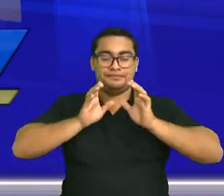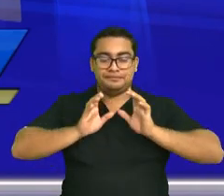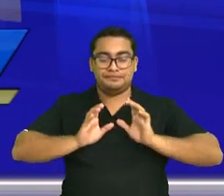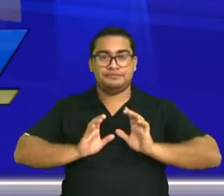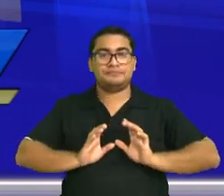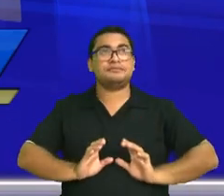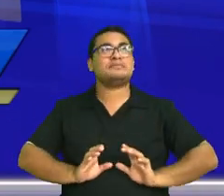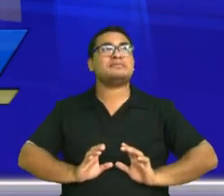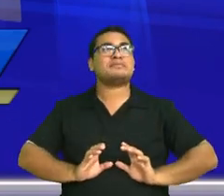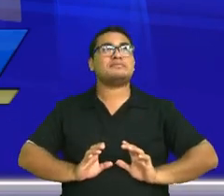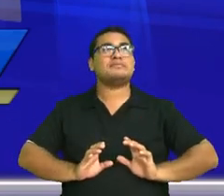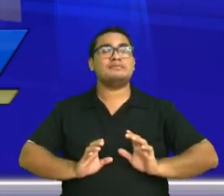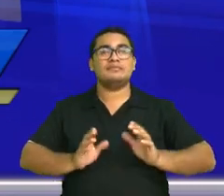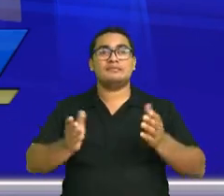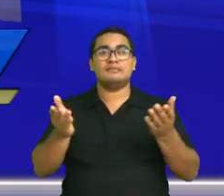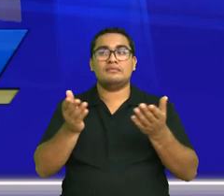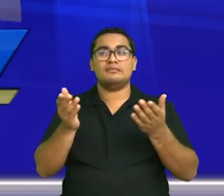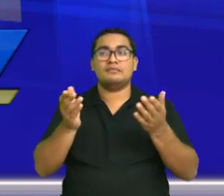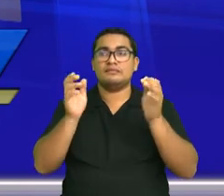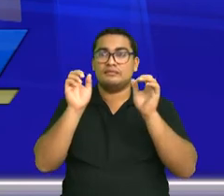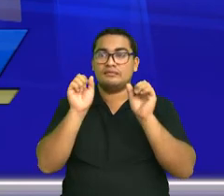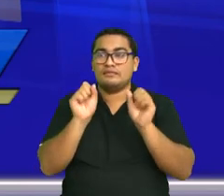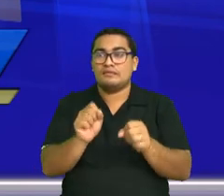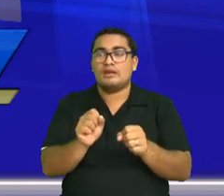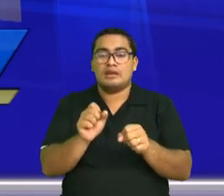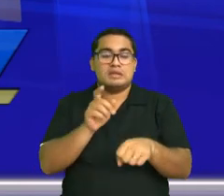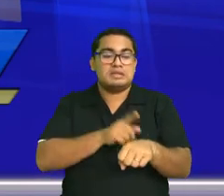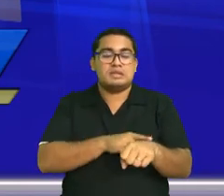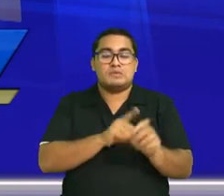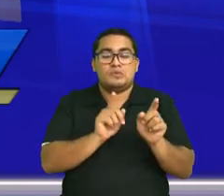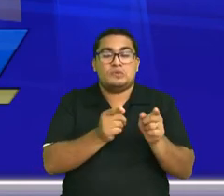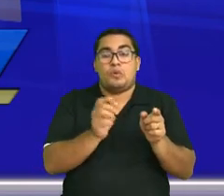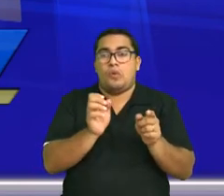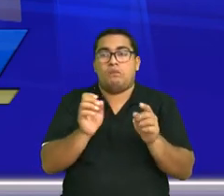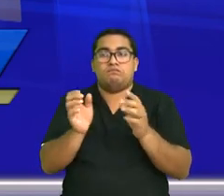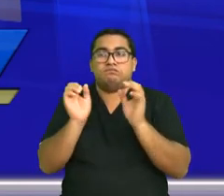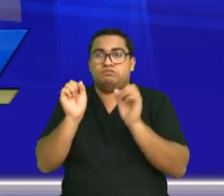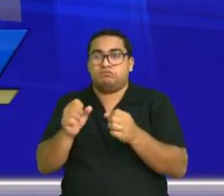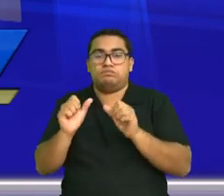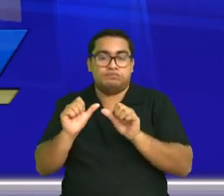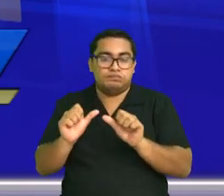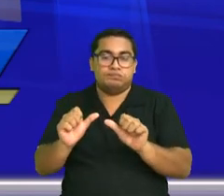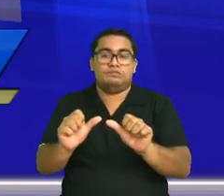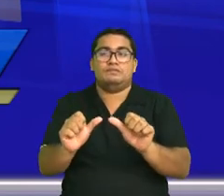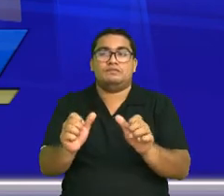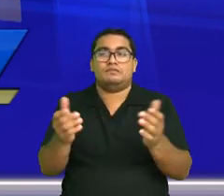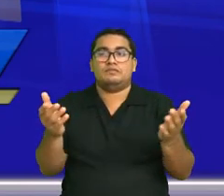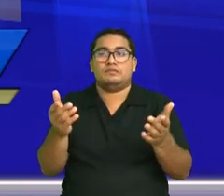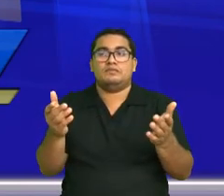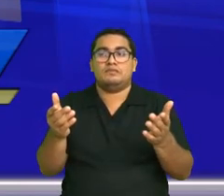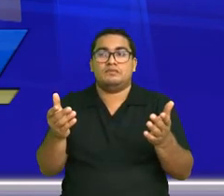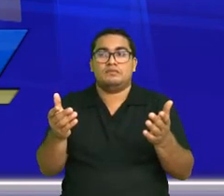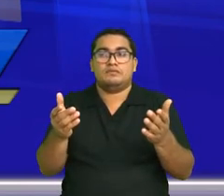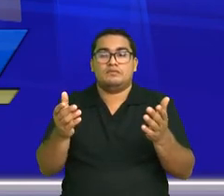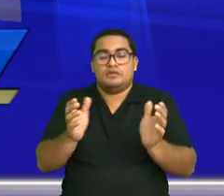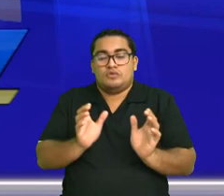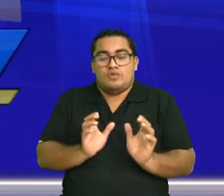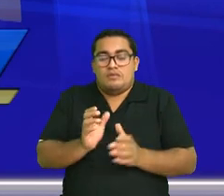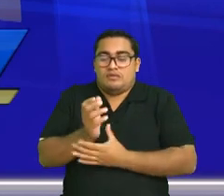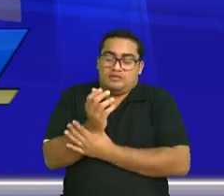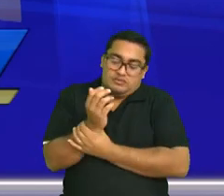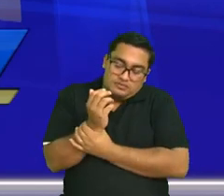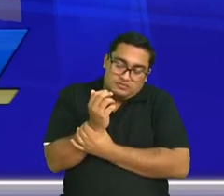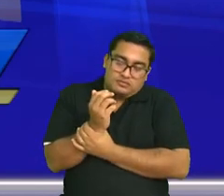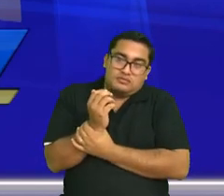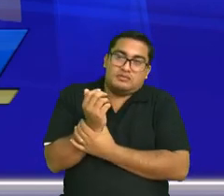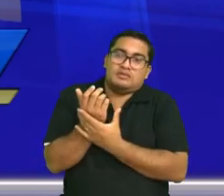capacidad, la pérdida puede ser temporal o puede ser parcial del movimiento,